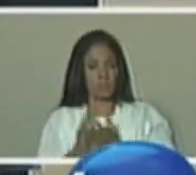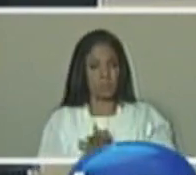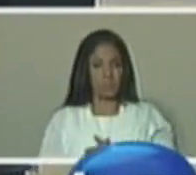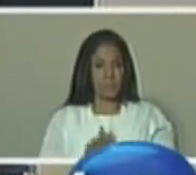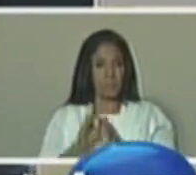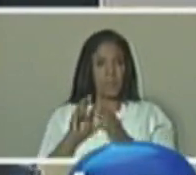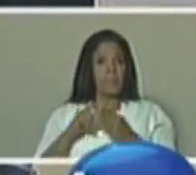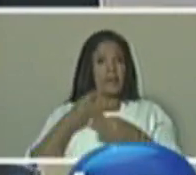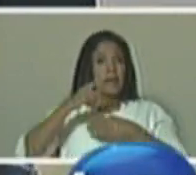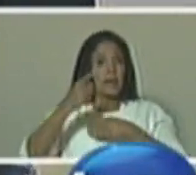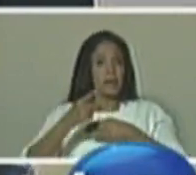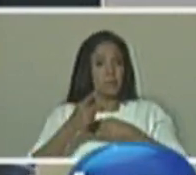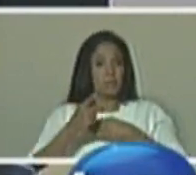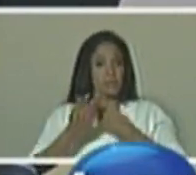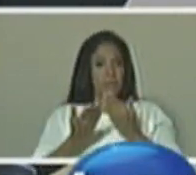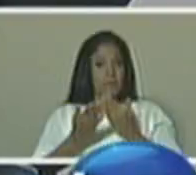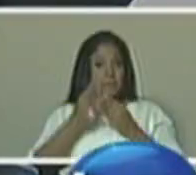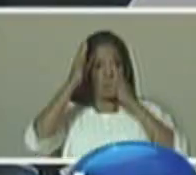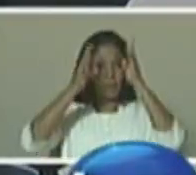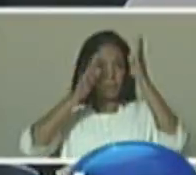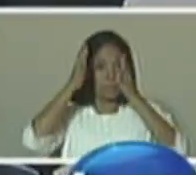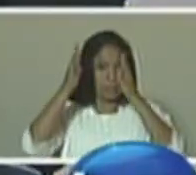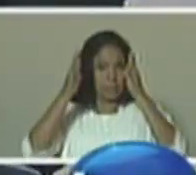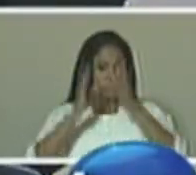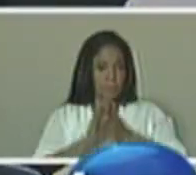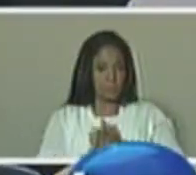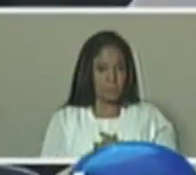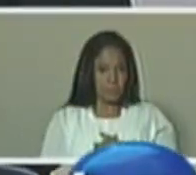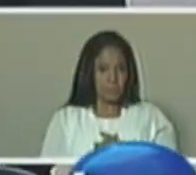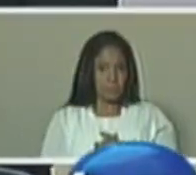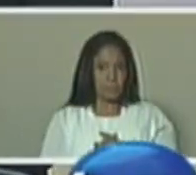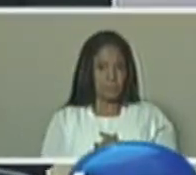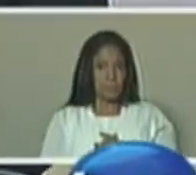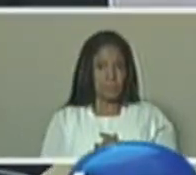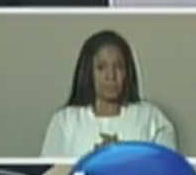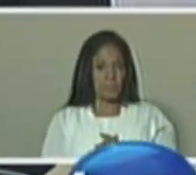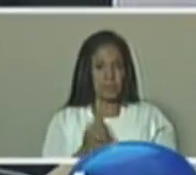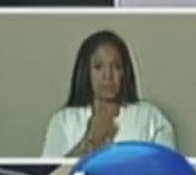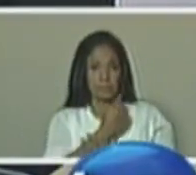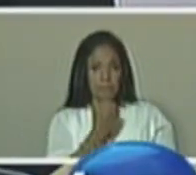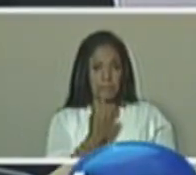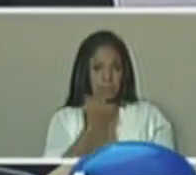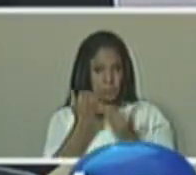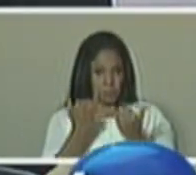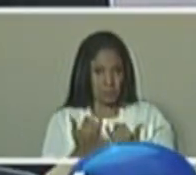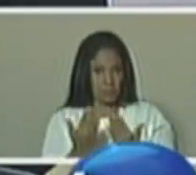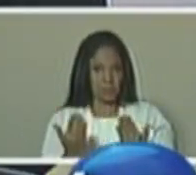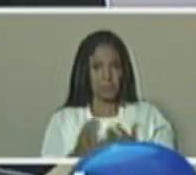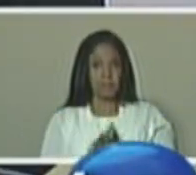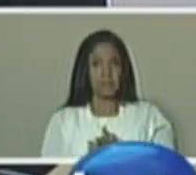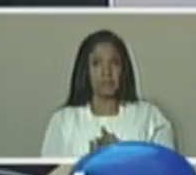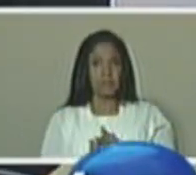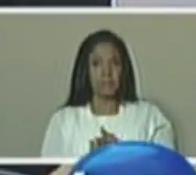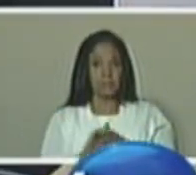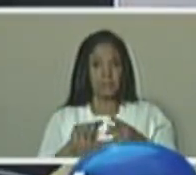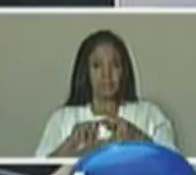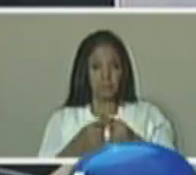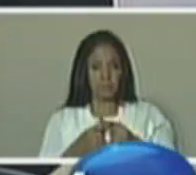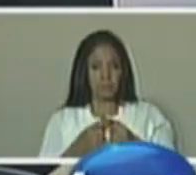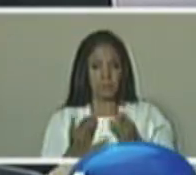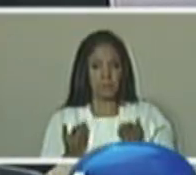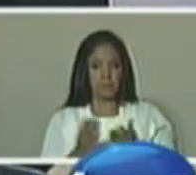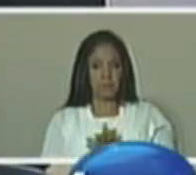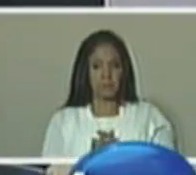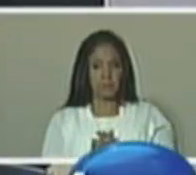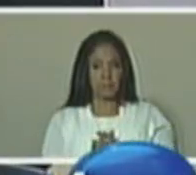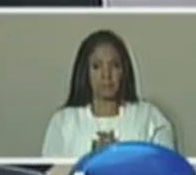la próxima improvisación. Así es. Bueno, ¿decimos de qué? Claro, digamos el tema. ¿Podemos decirlo ya? Vamos a decir el tema. El tema